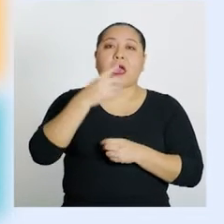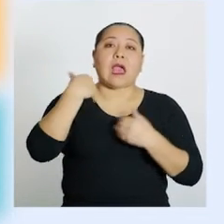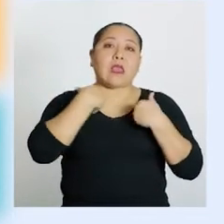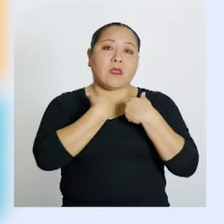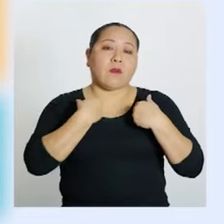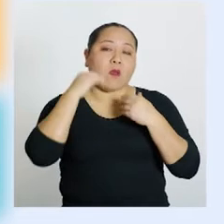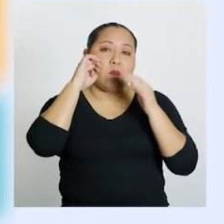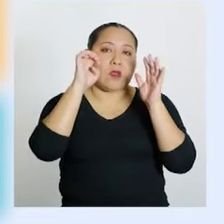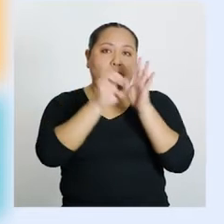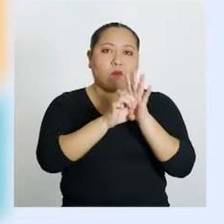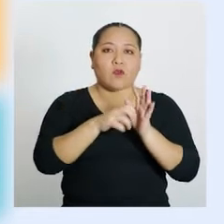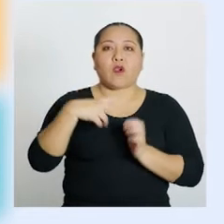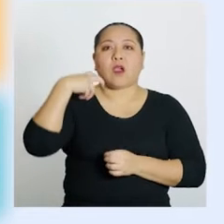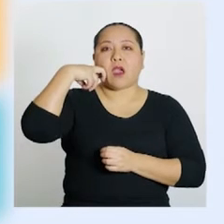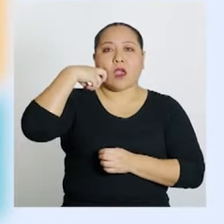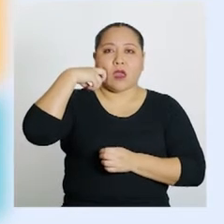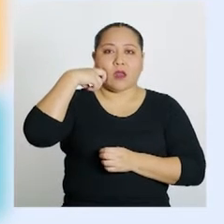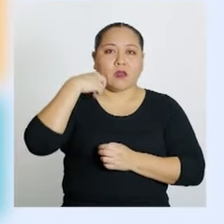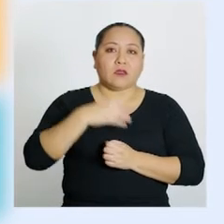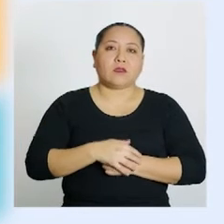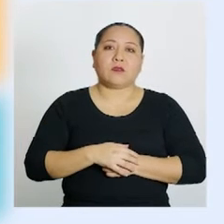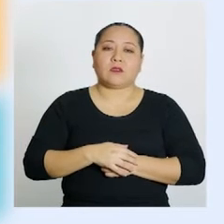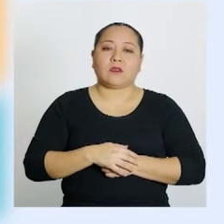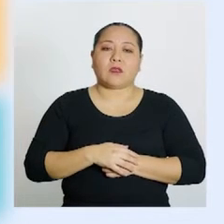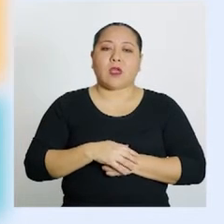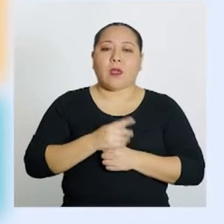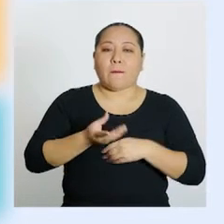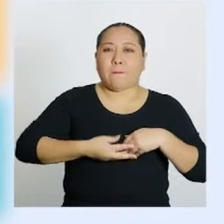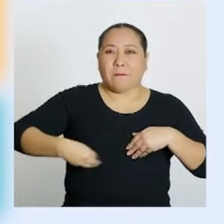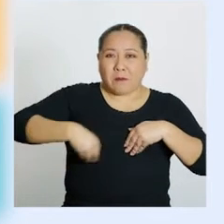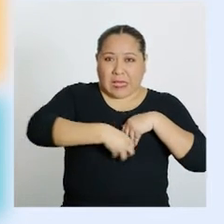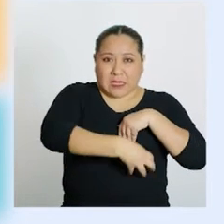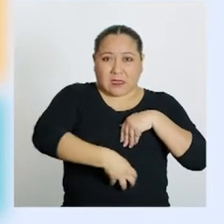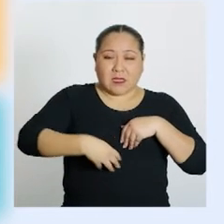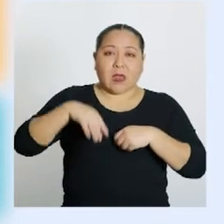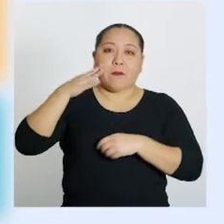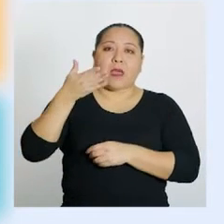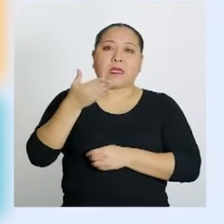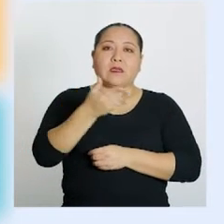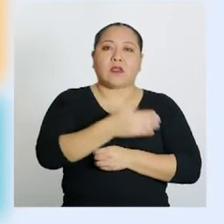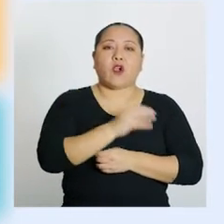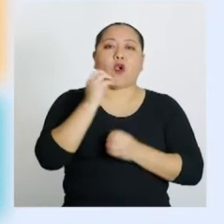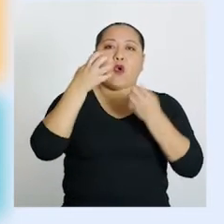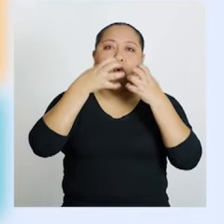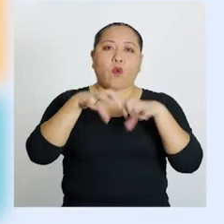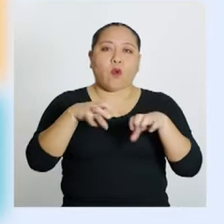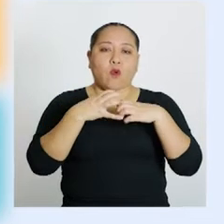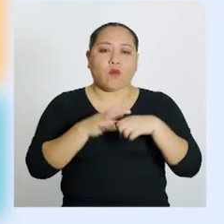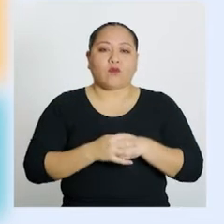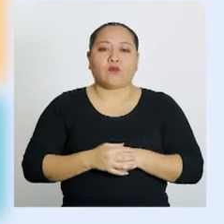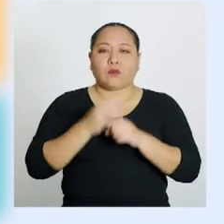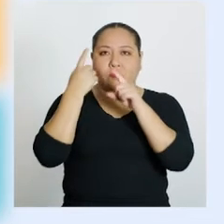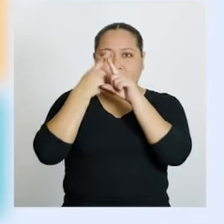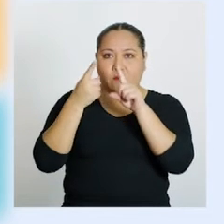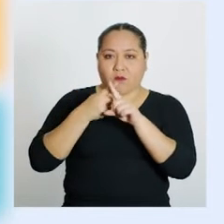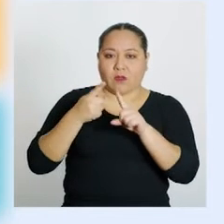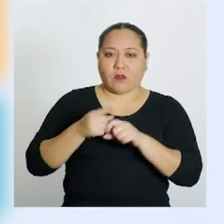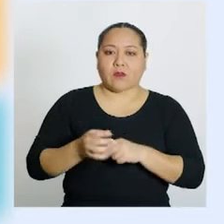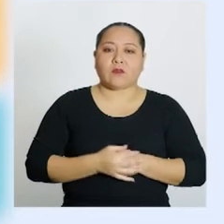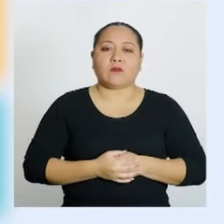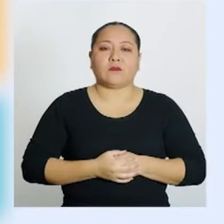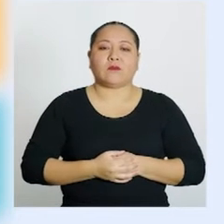animal, por ejemplo, carnes, vísceras, pescado o huevos, entre